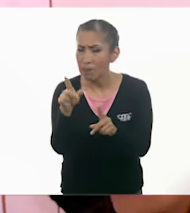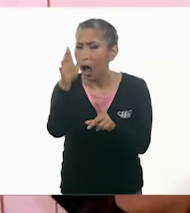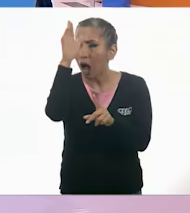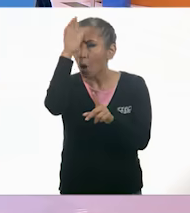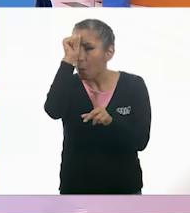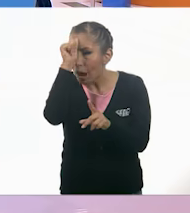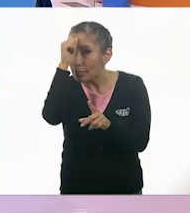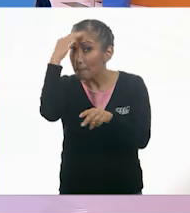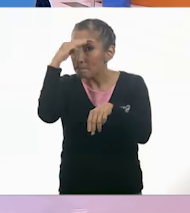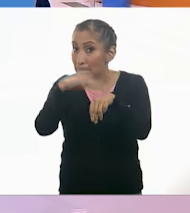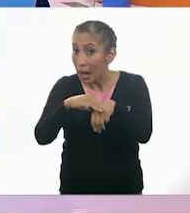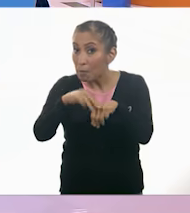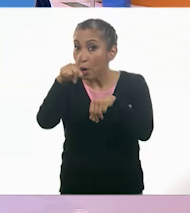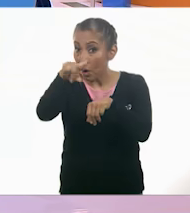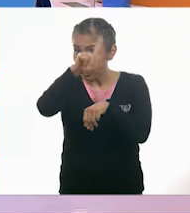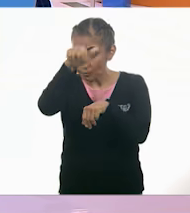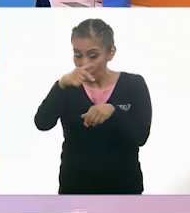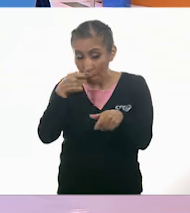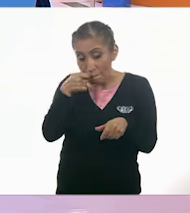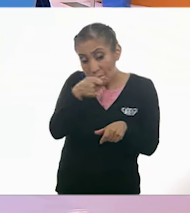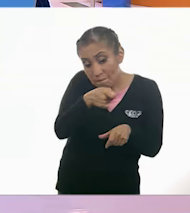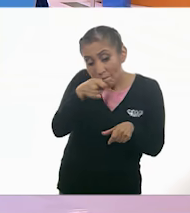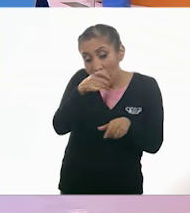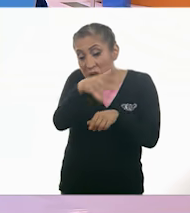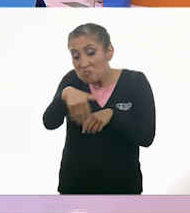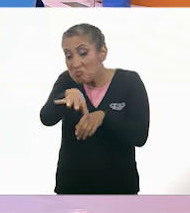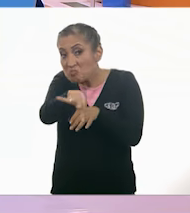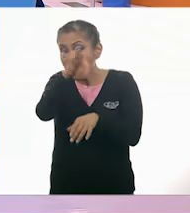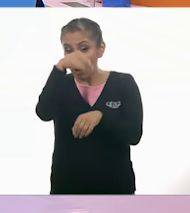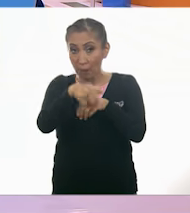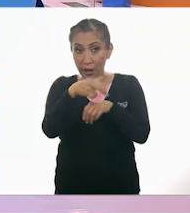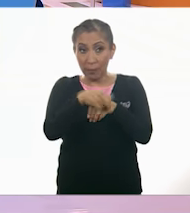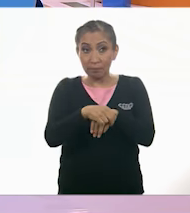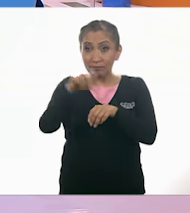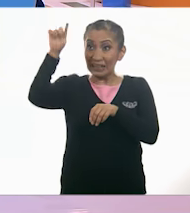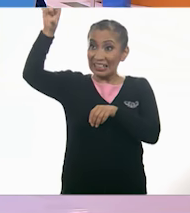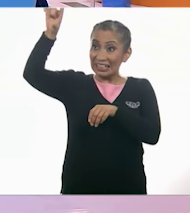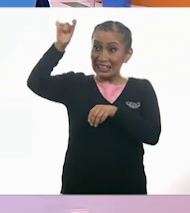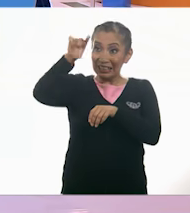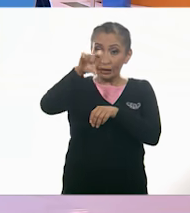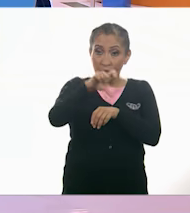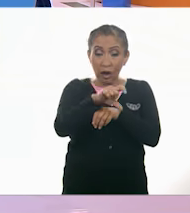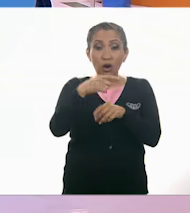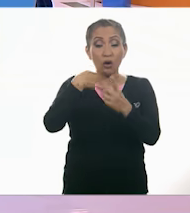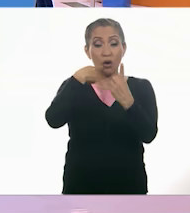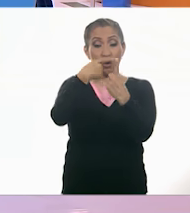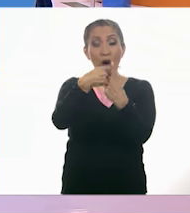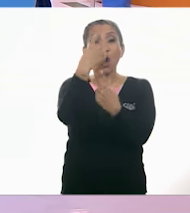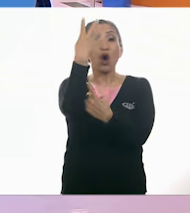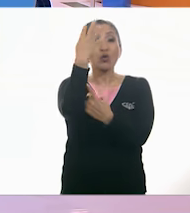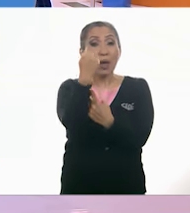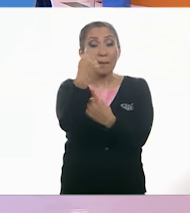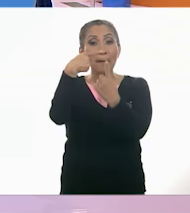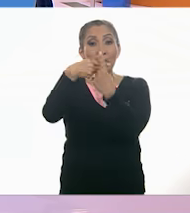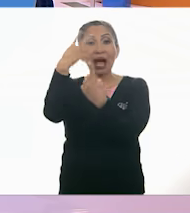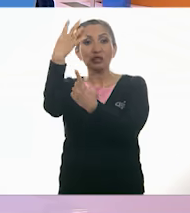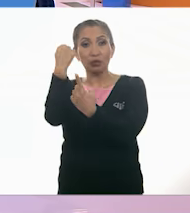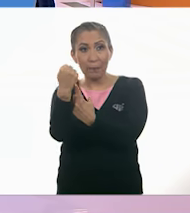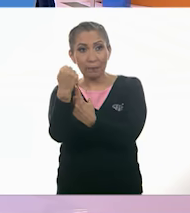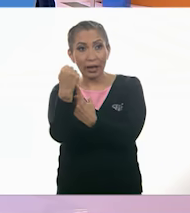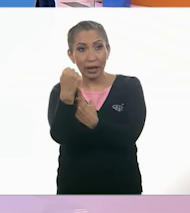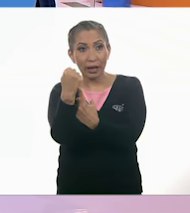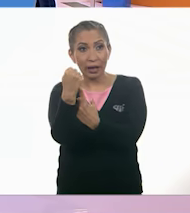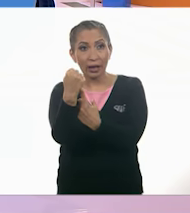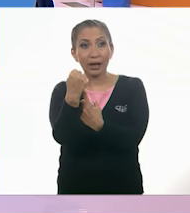recordarlo porque vamos a hacer un ejercicio de detectives. Entonces, en esta diagonal sumo 9 unidades. Del 10 al 19